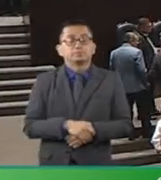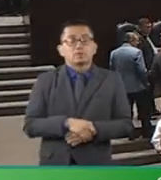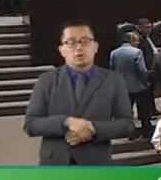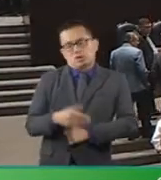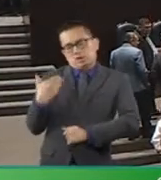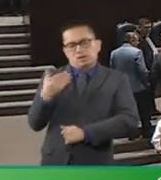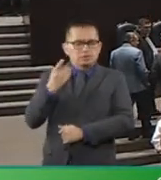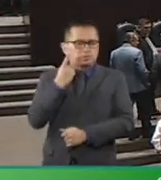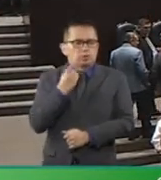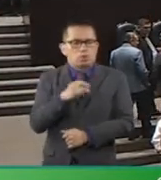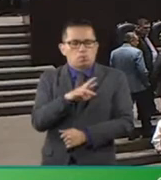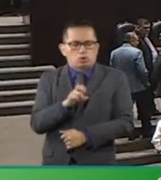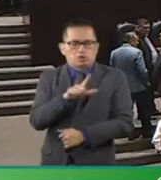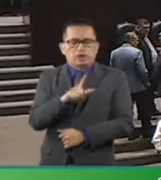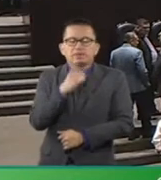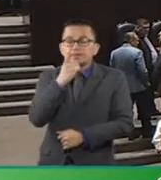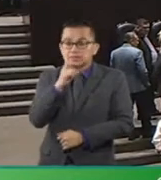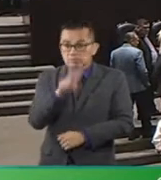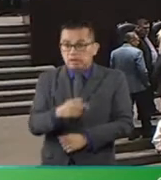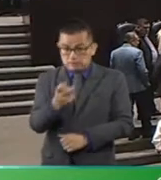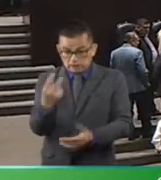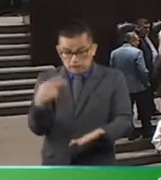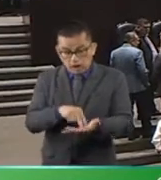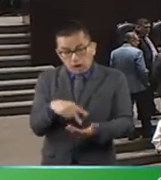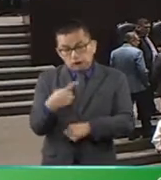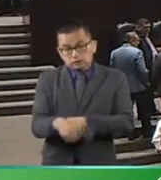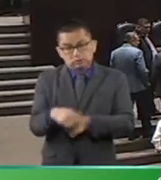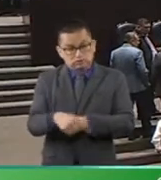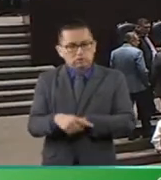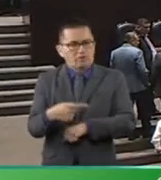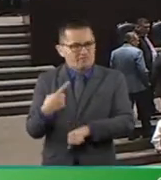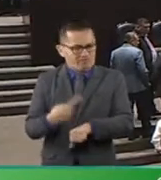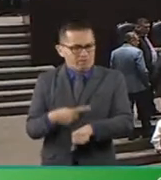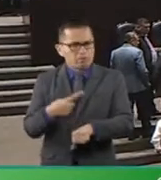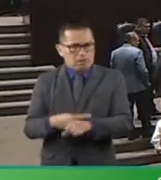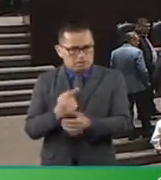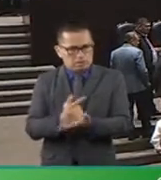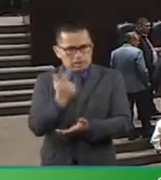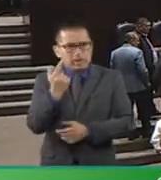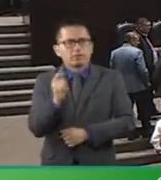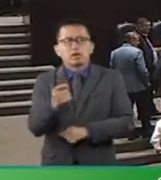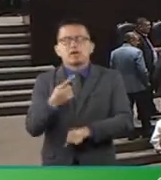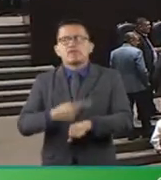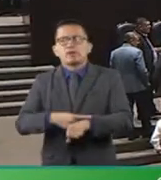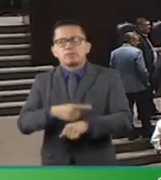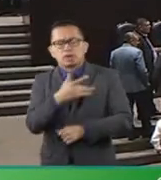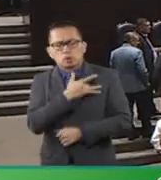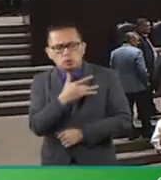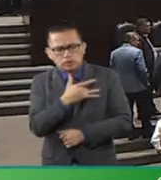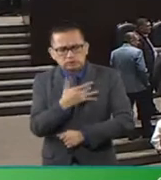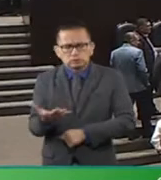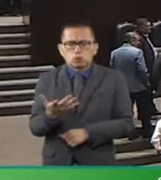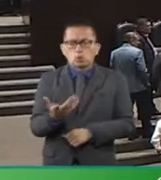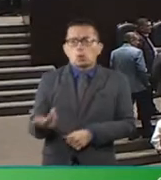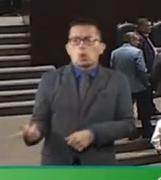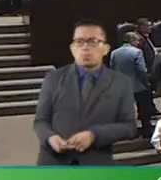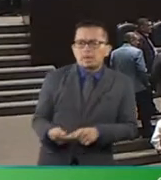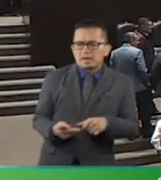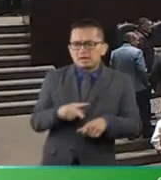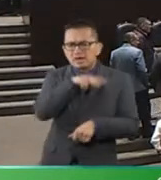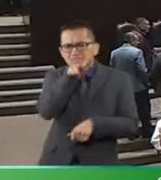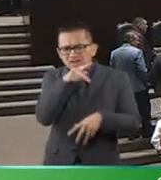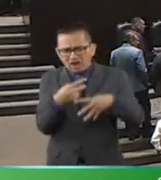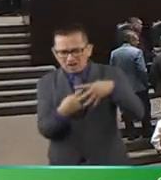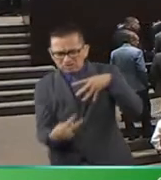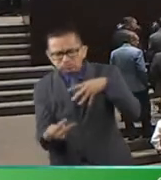Monreal, son enfermedades muy fuertes. Son enfermedades del corazón, son lo que llamamos varices, es la